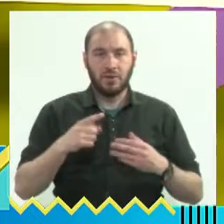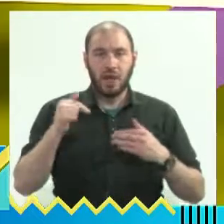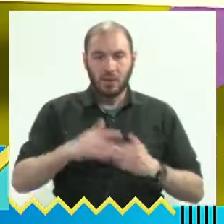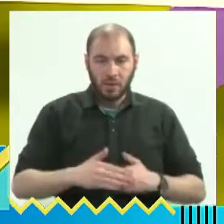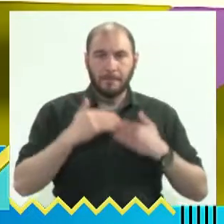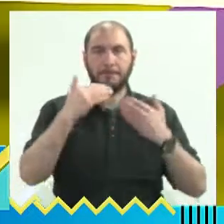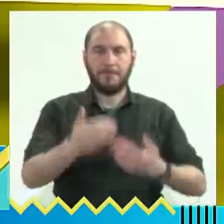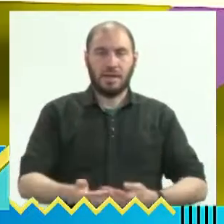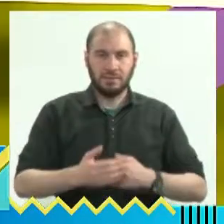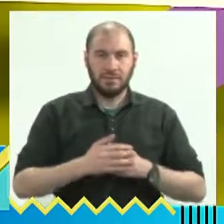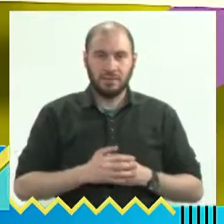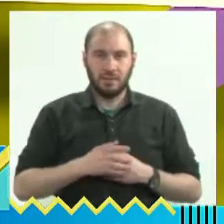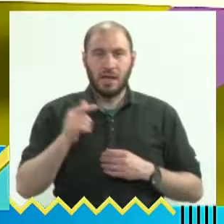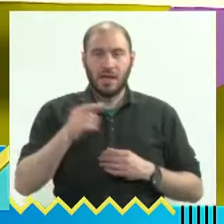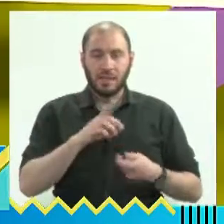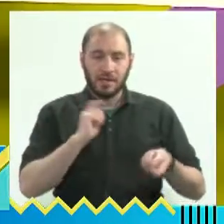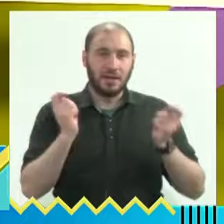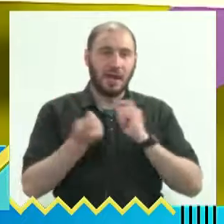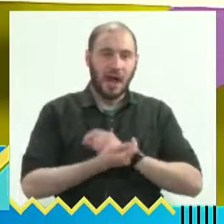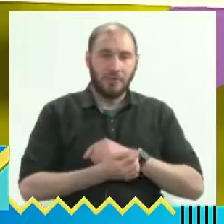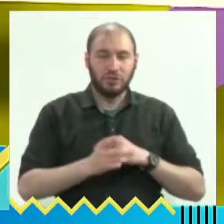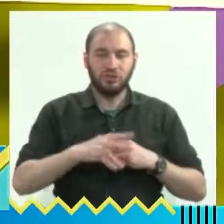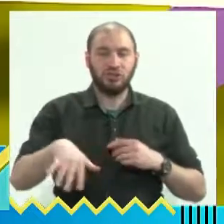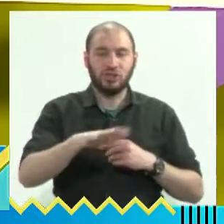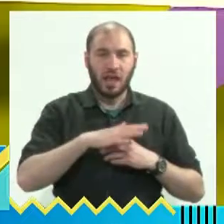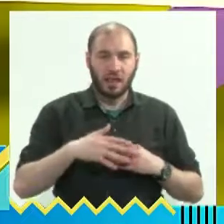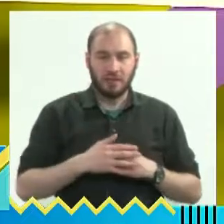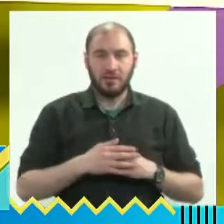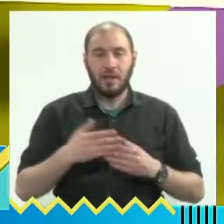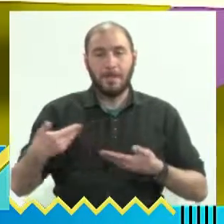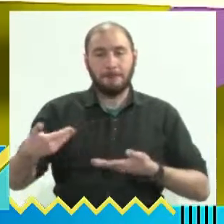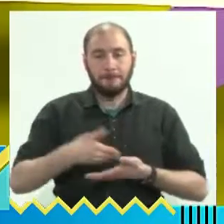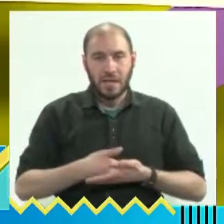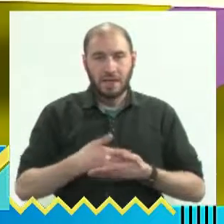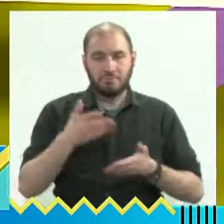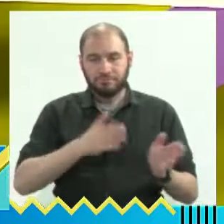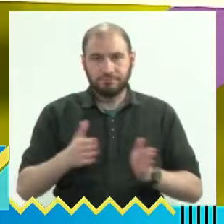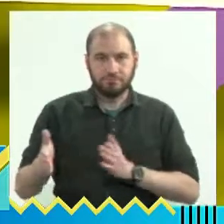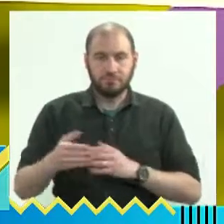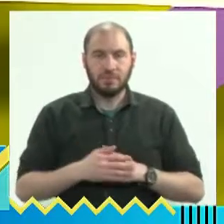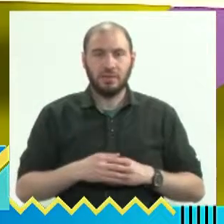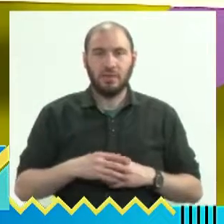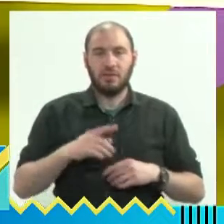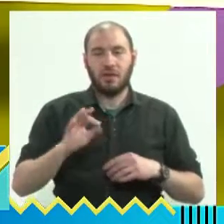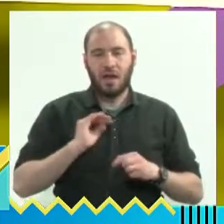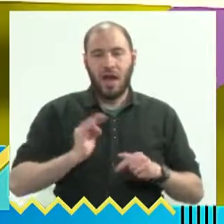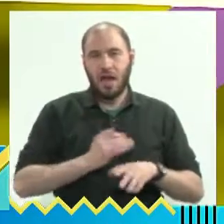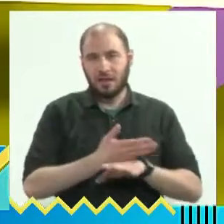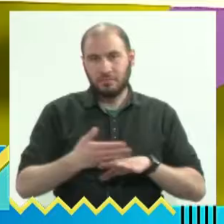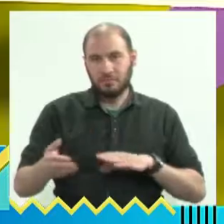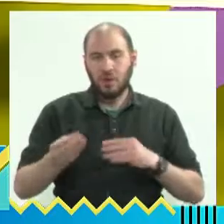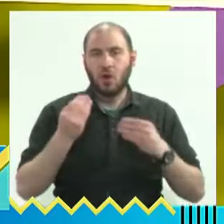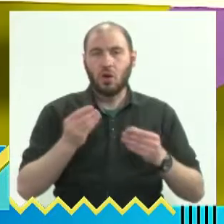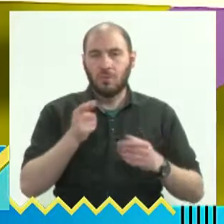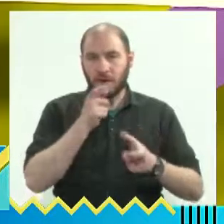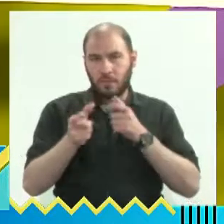un poco más allá, así son así los cambios sociales, las demandas que se van presentando a lo largo de los años y cómo se le van